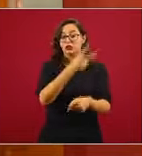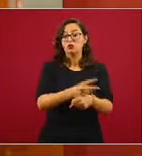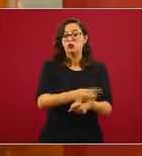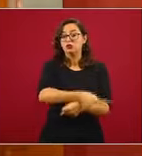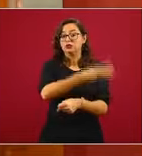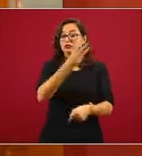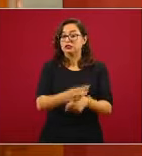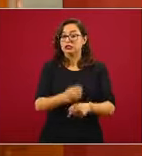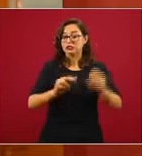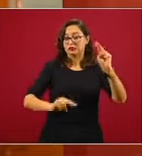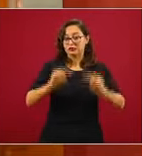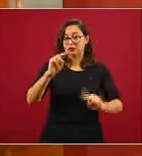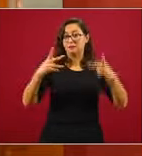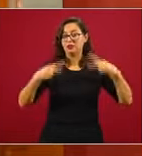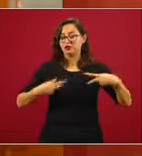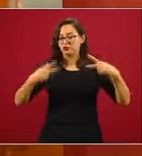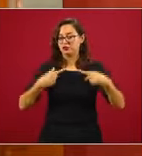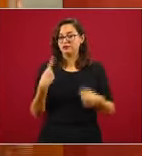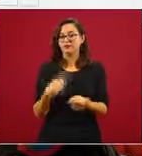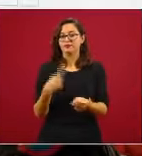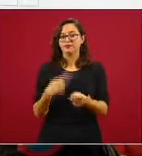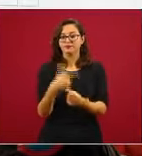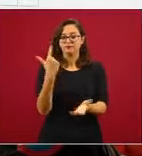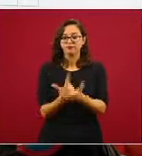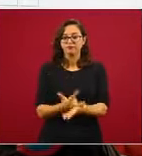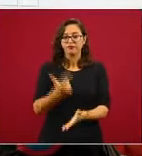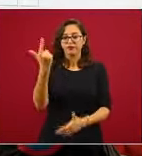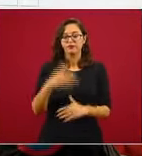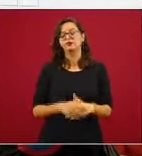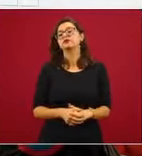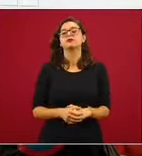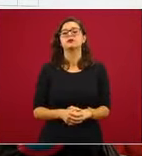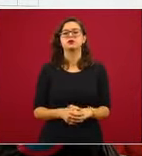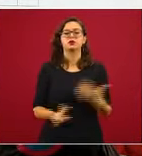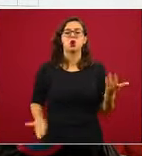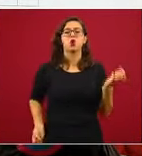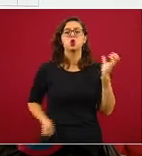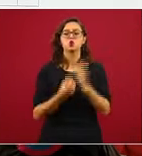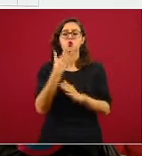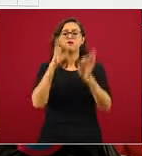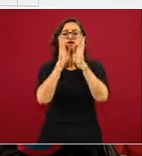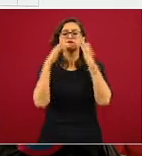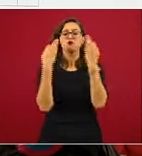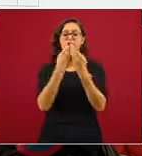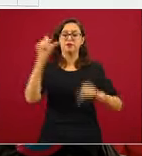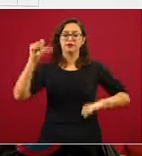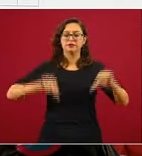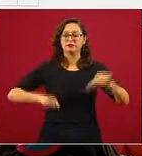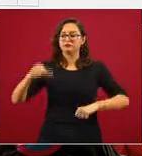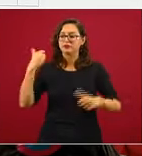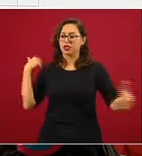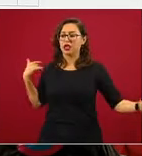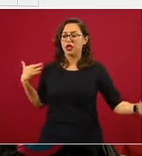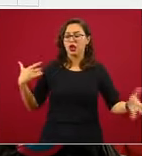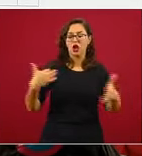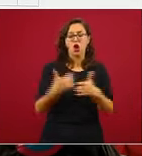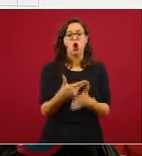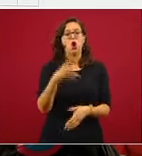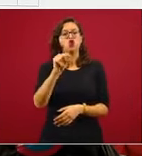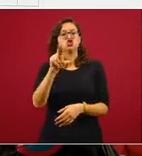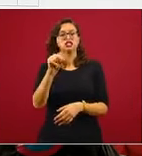personas, pacientes graves que así lo requieran. Día 80 de esta nueva normalidad, que como ustedes ya saben,